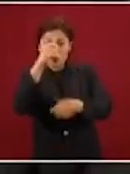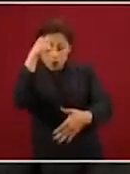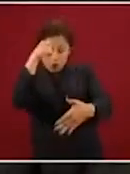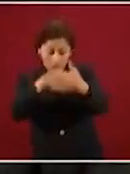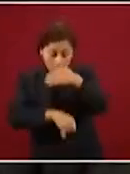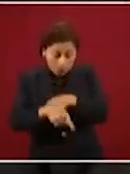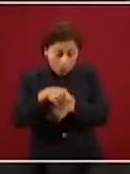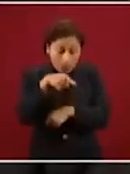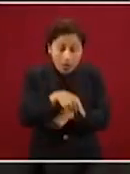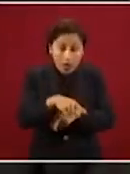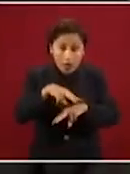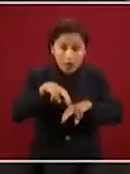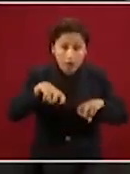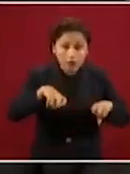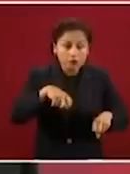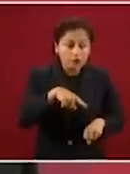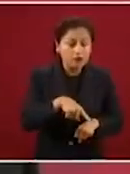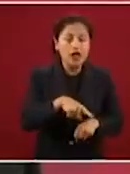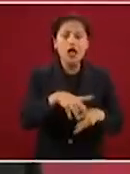lograr una sociedad mejor.